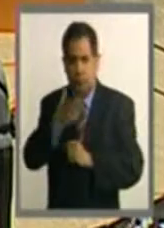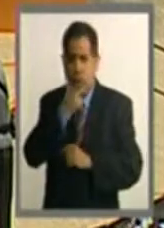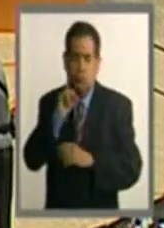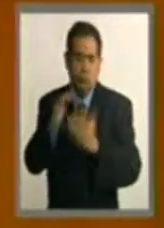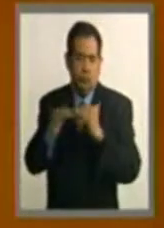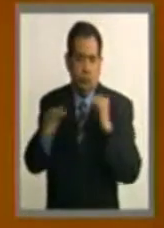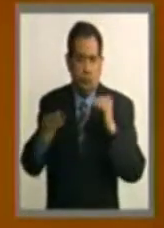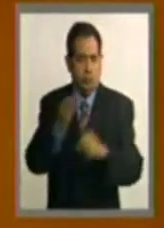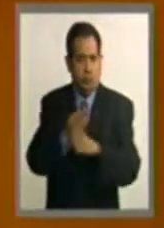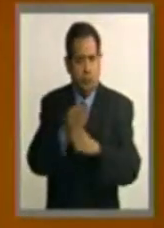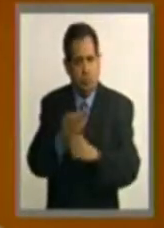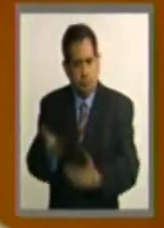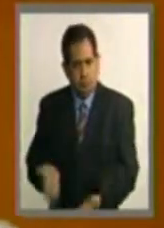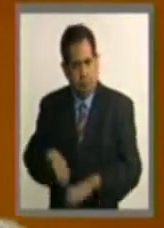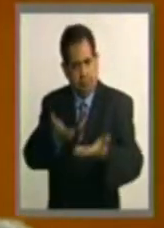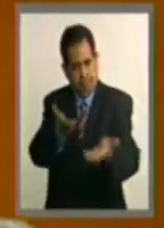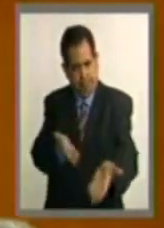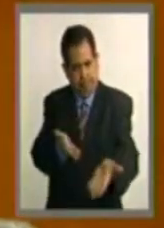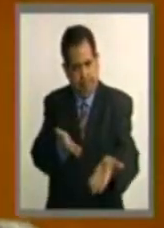presentar